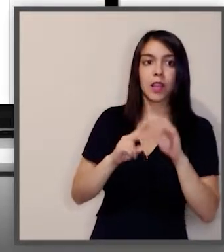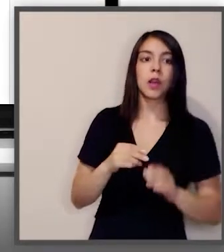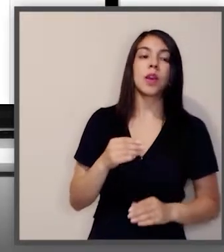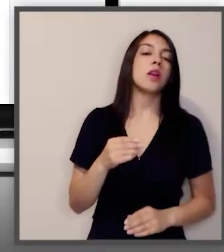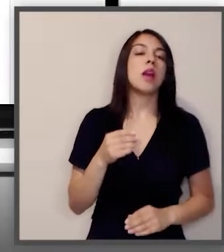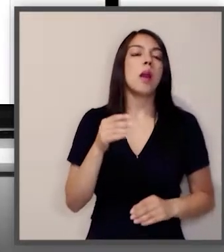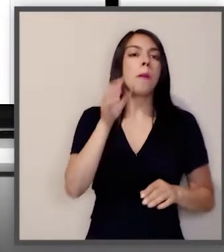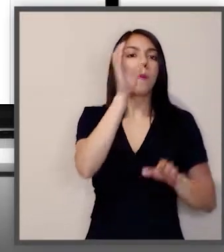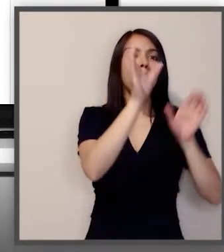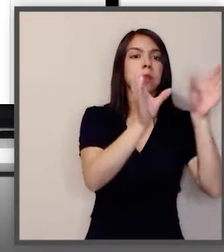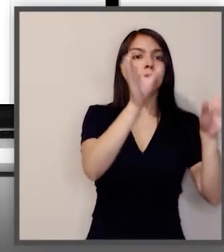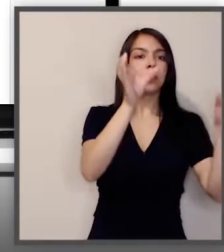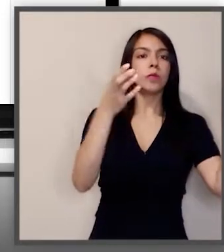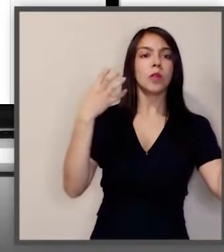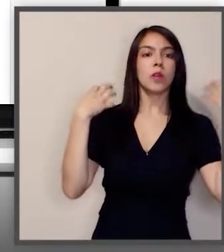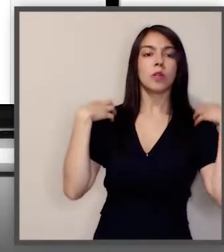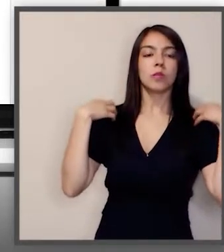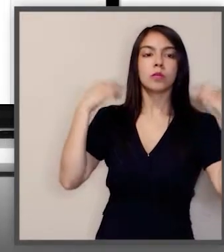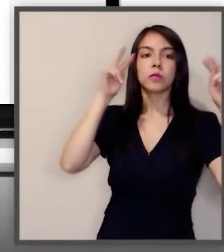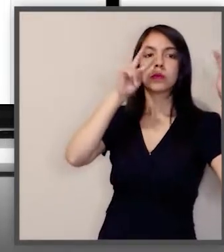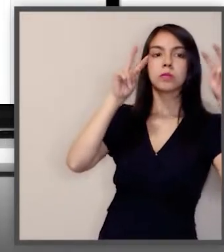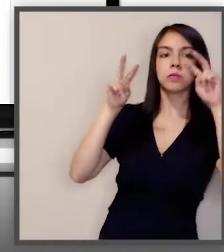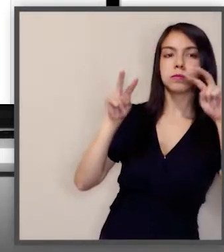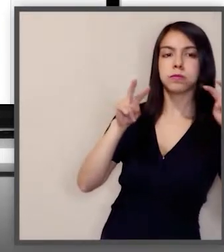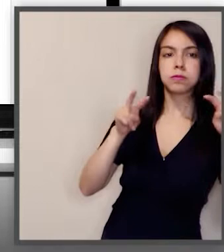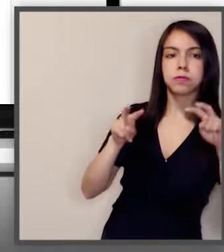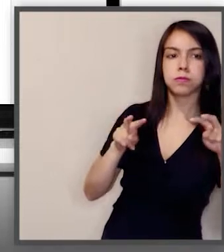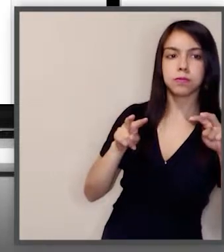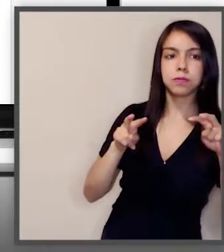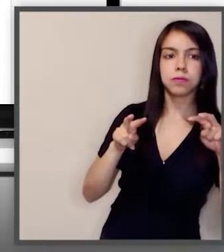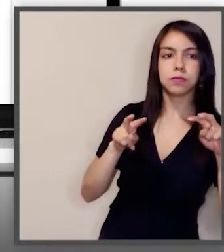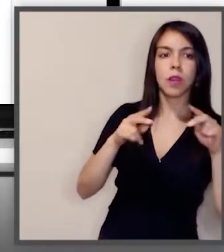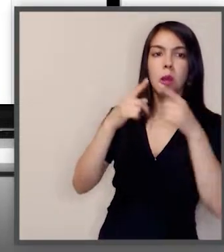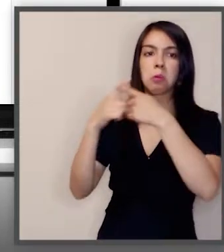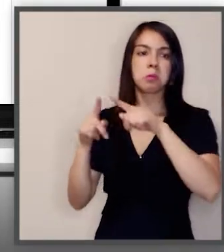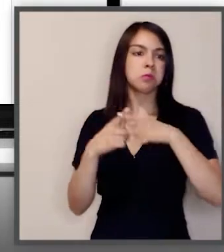las diferentes convocatorias a la que postule.